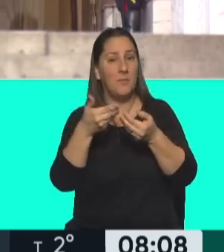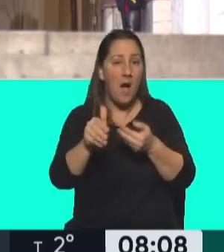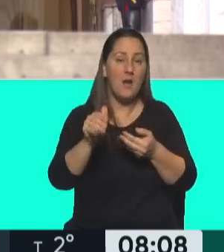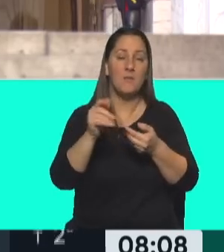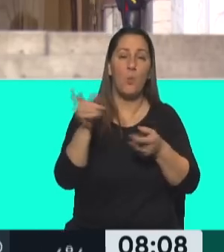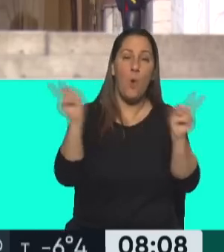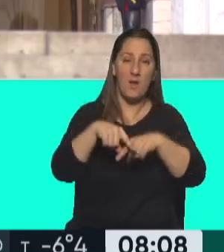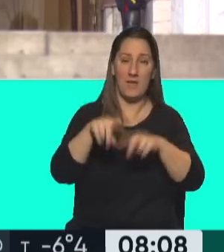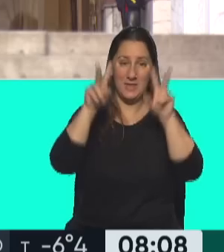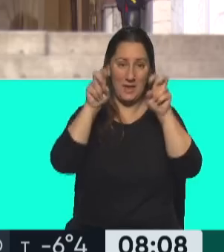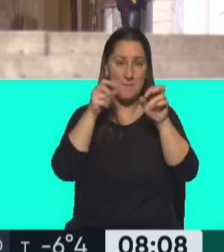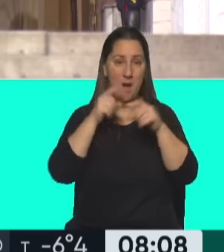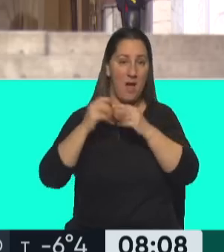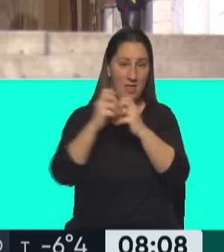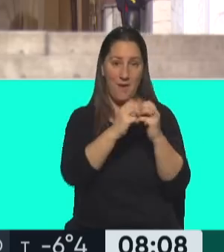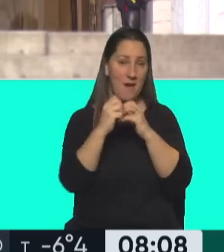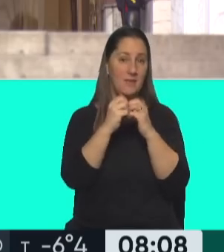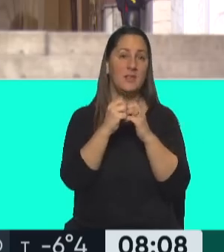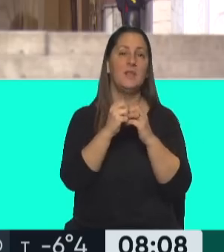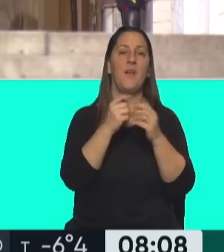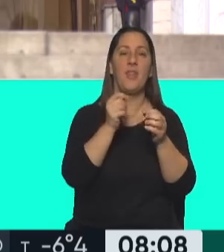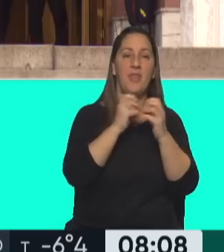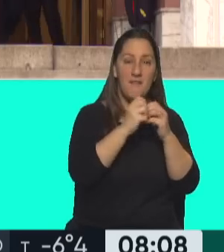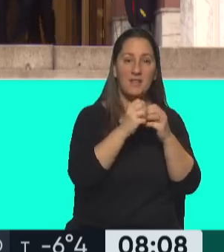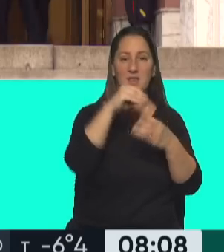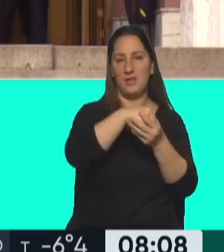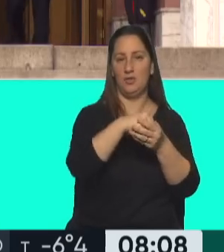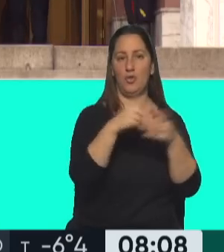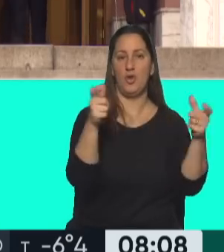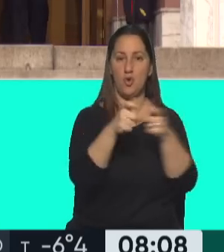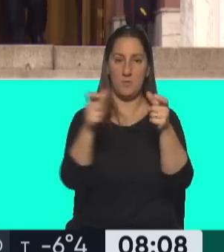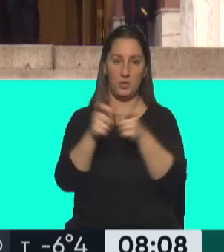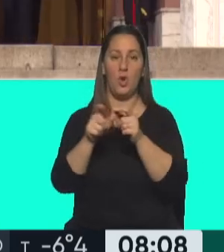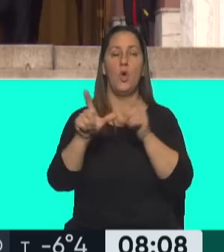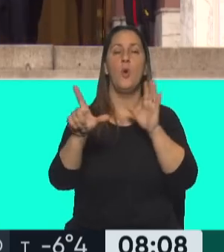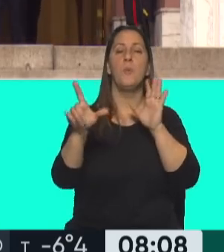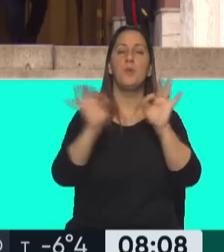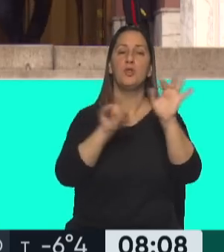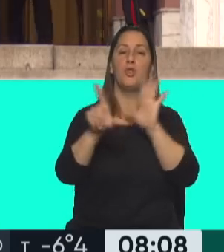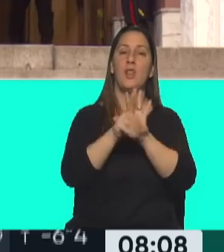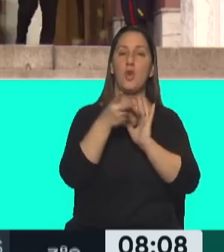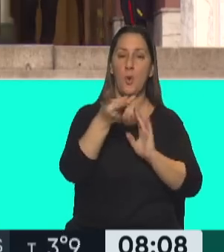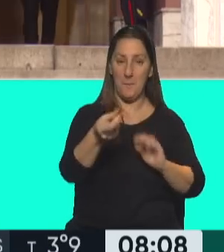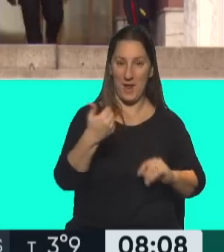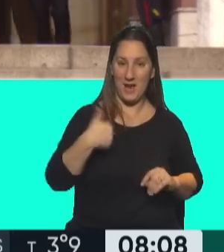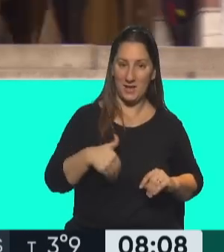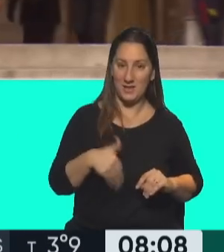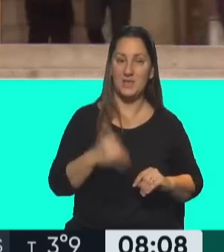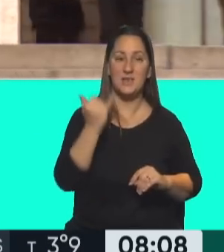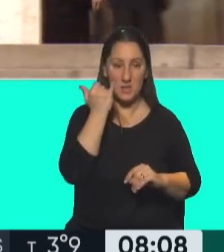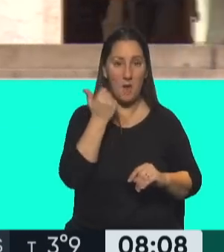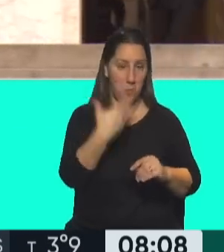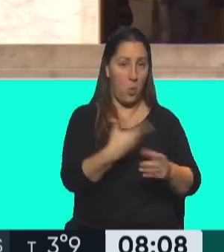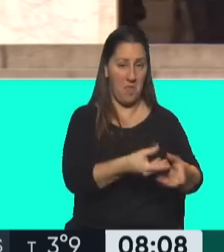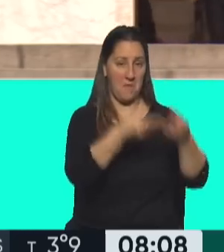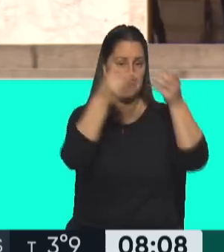rápidamente lo que tiene que ver con la discusión en comisión y poder llegar a consenso. El proyecto de ley de compra argentino, otra iniciativa ya en condiciones de llegar